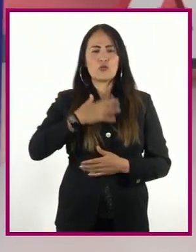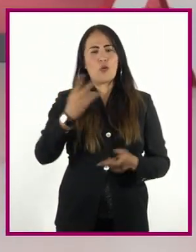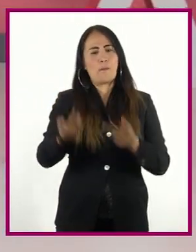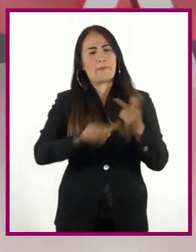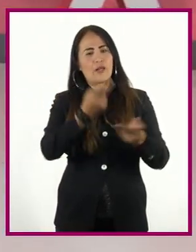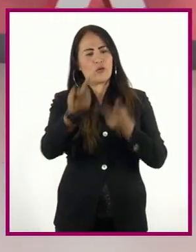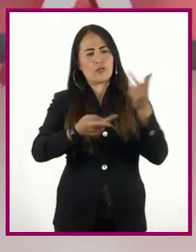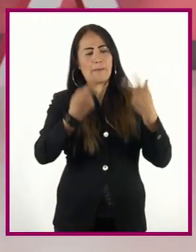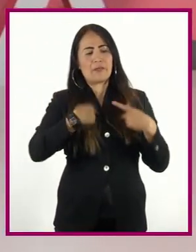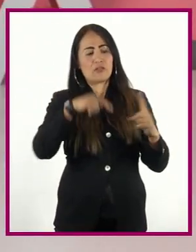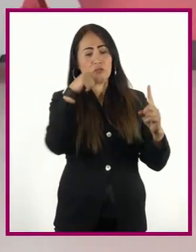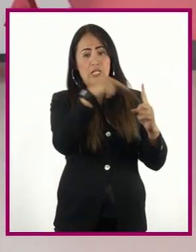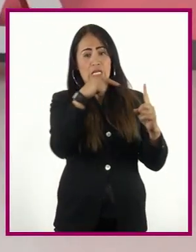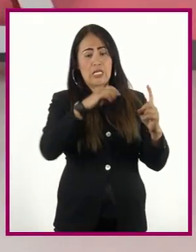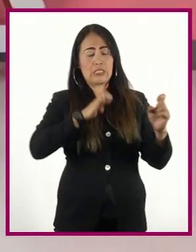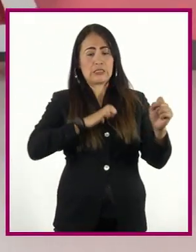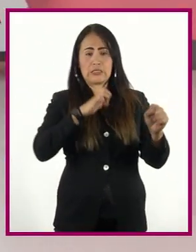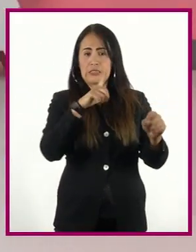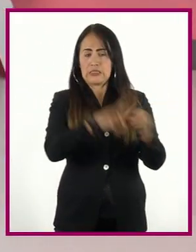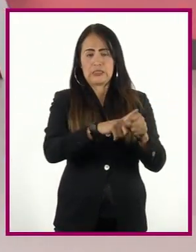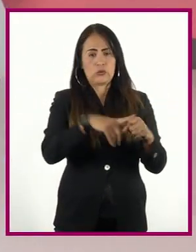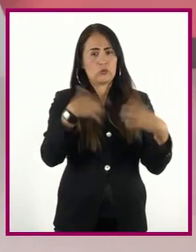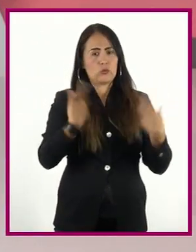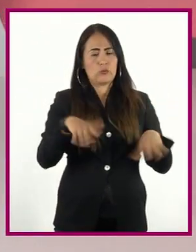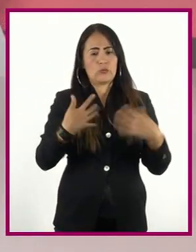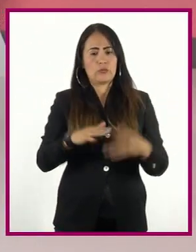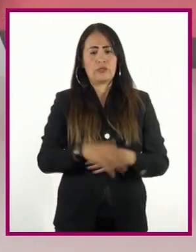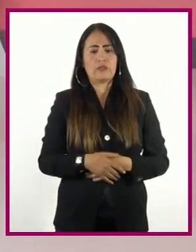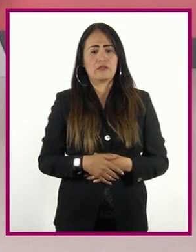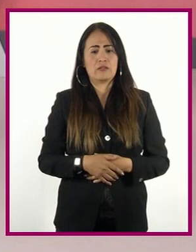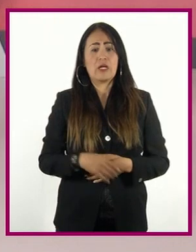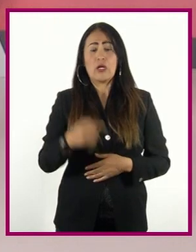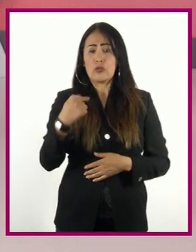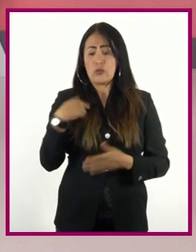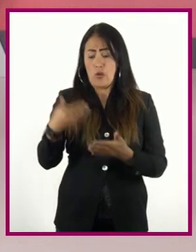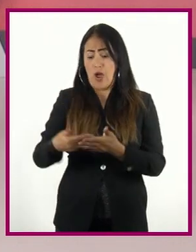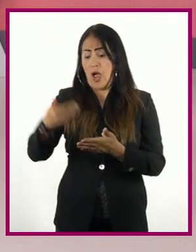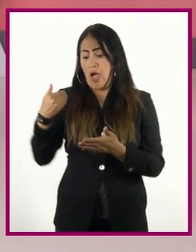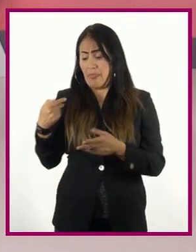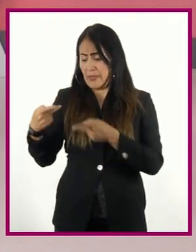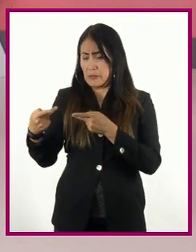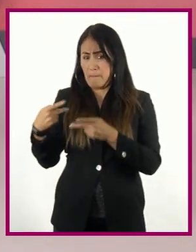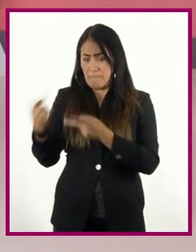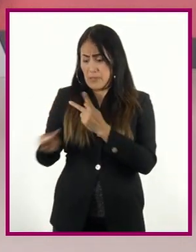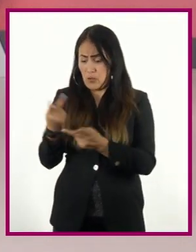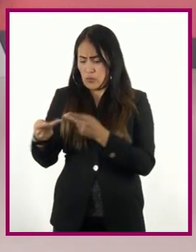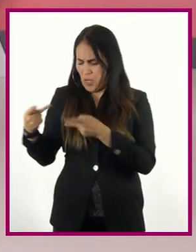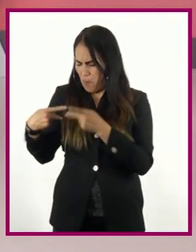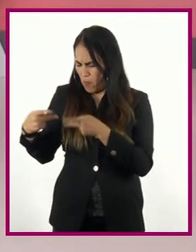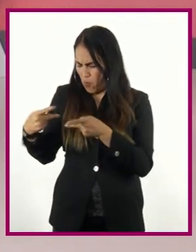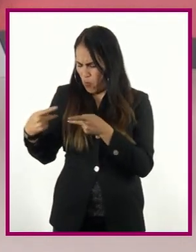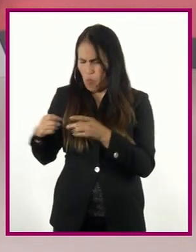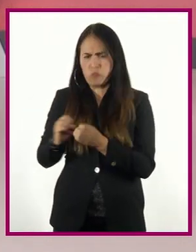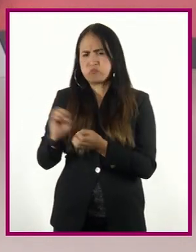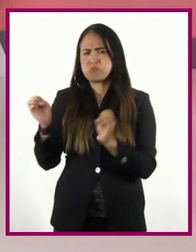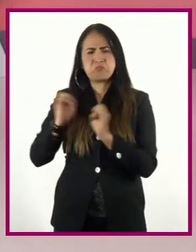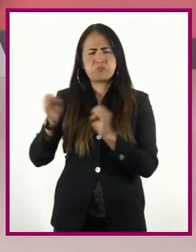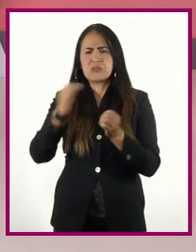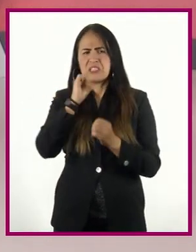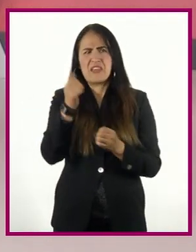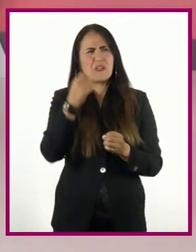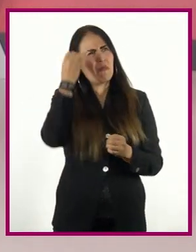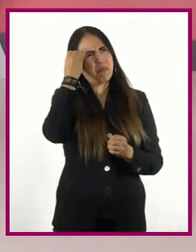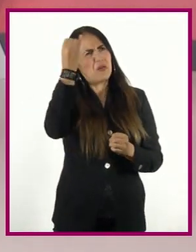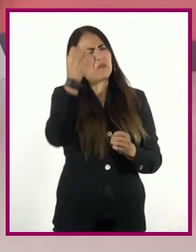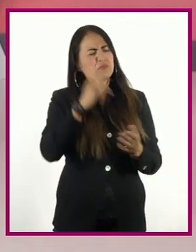un especialista, pero no preparé previamente mis preguntas, sino que las iba pensando mientras